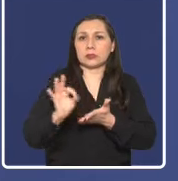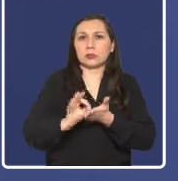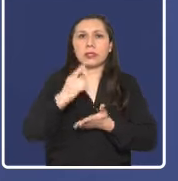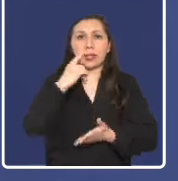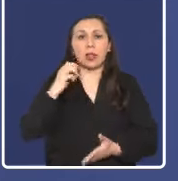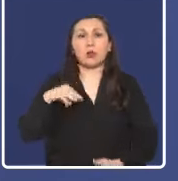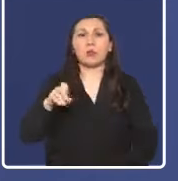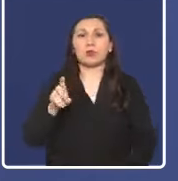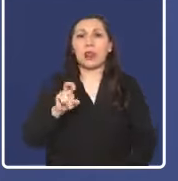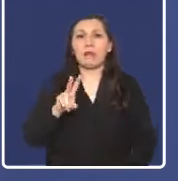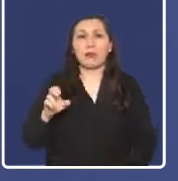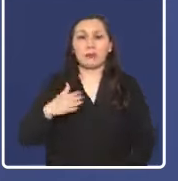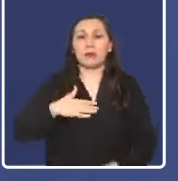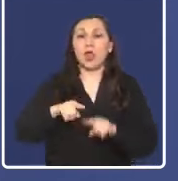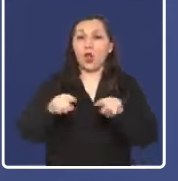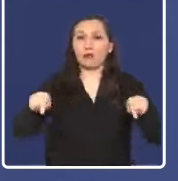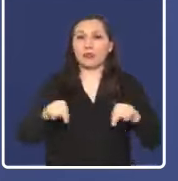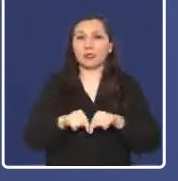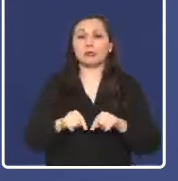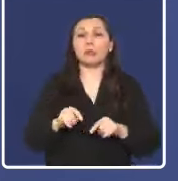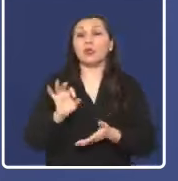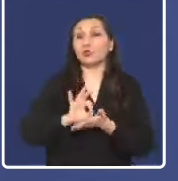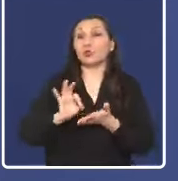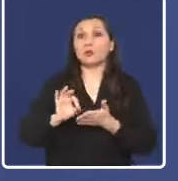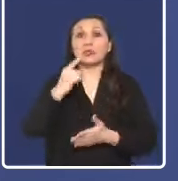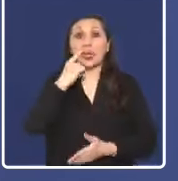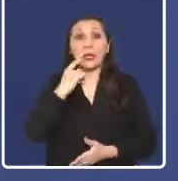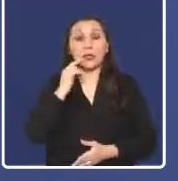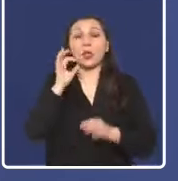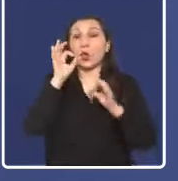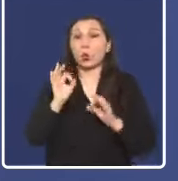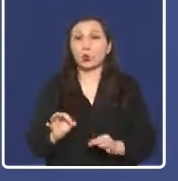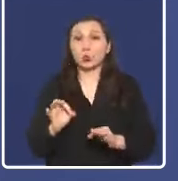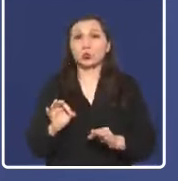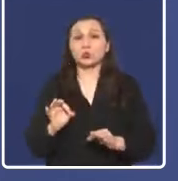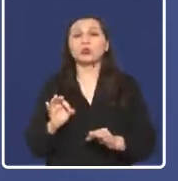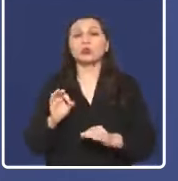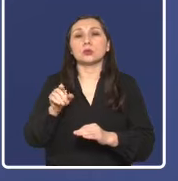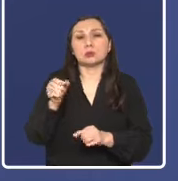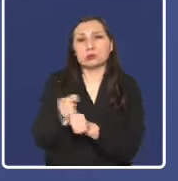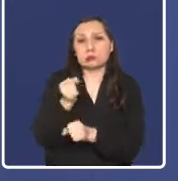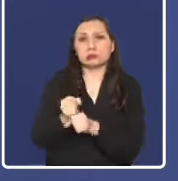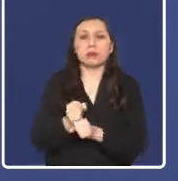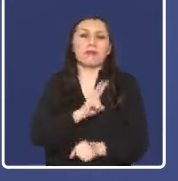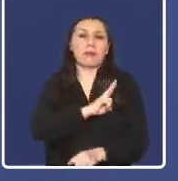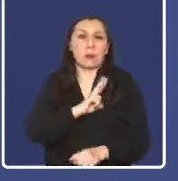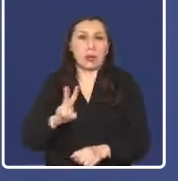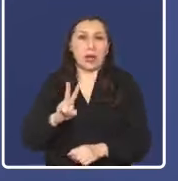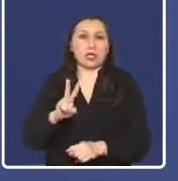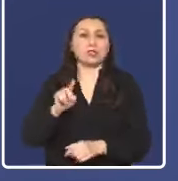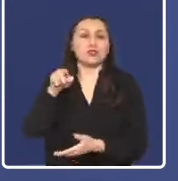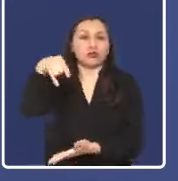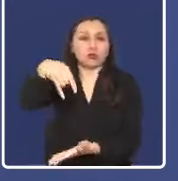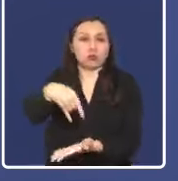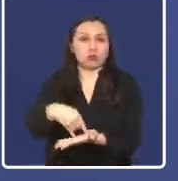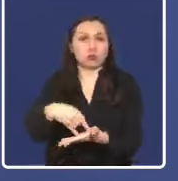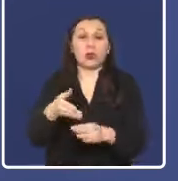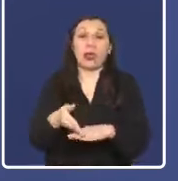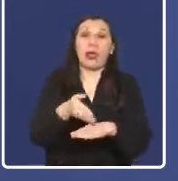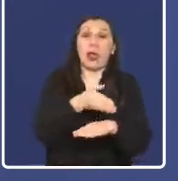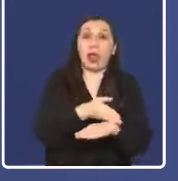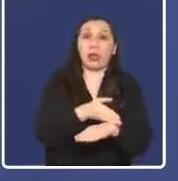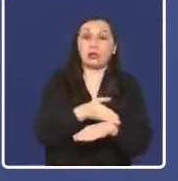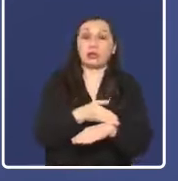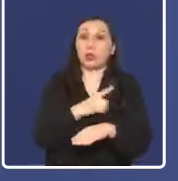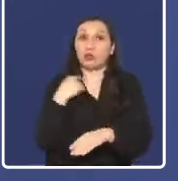oficina. El subsecretario Monsalve en ese momento se encuentra en el Congreso en Valparaíso. Antes de esto